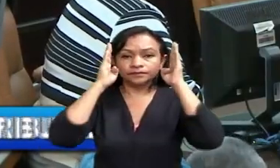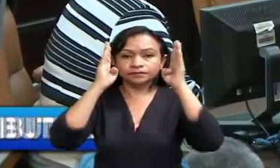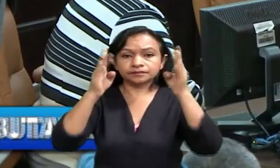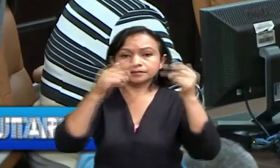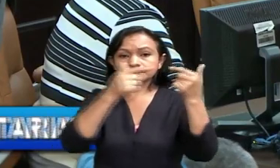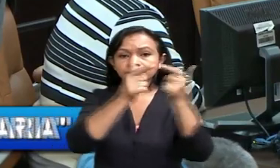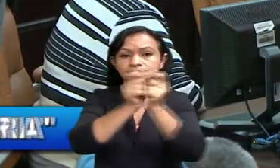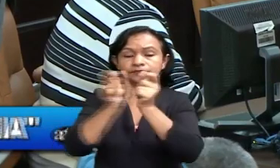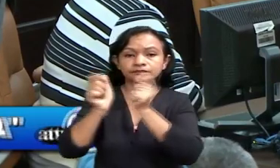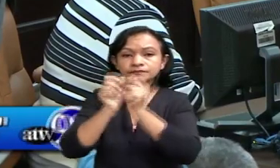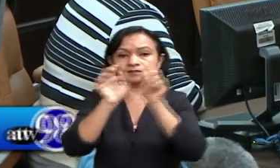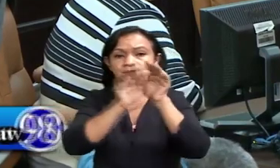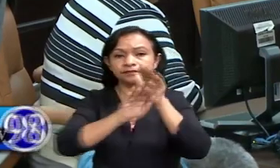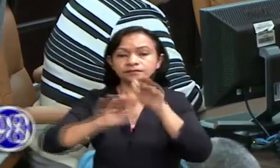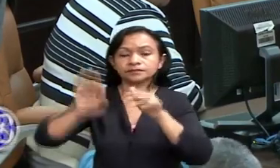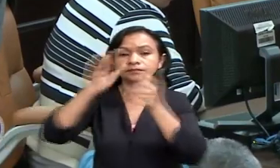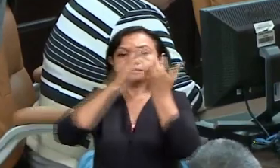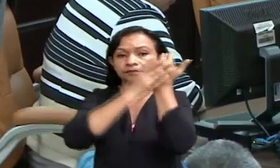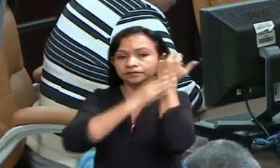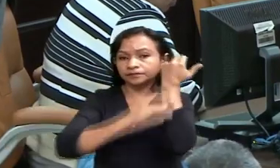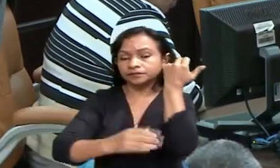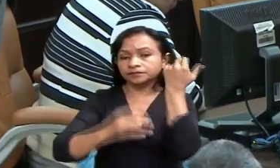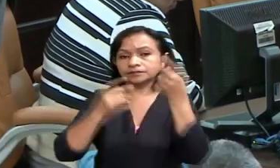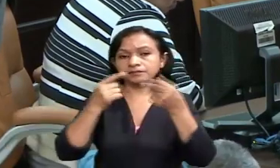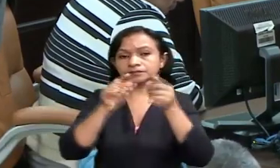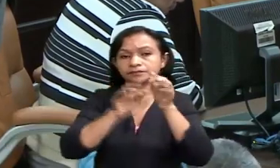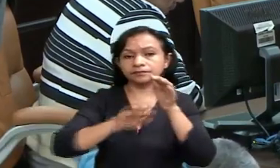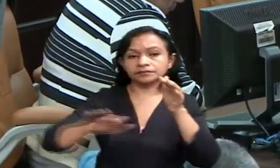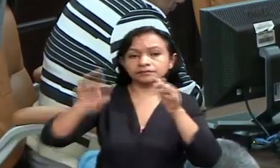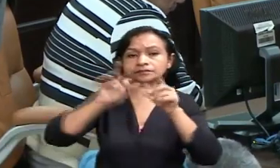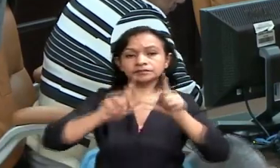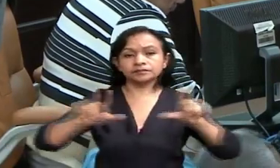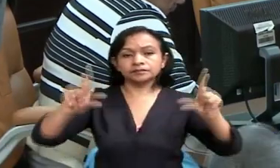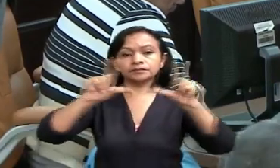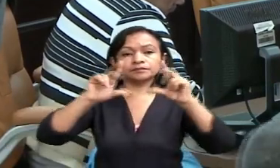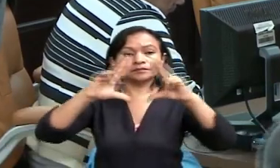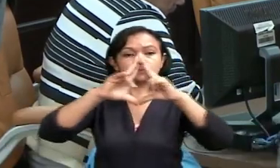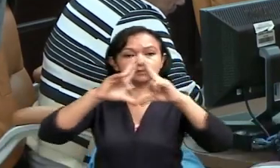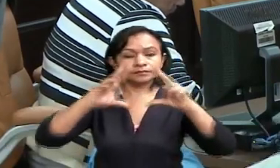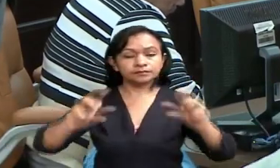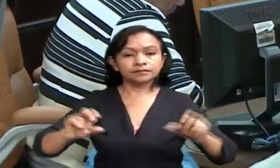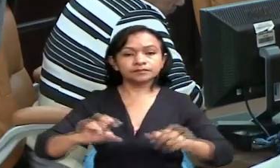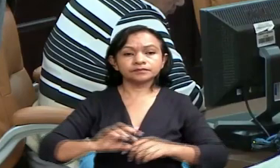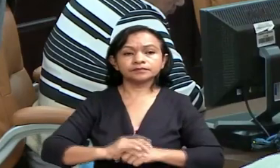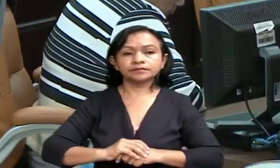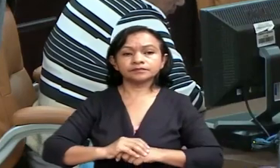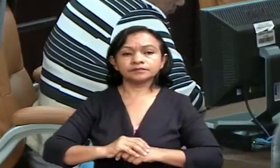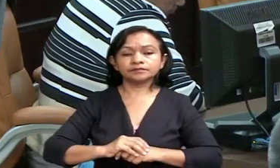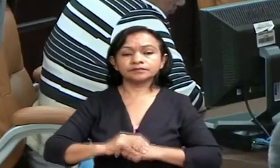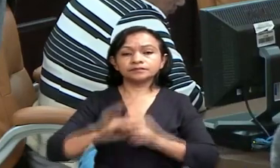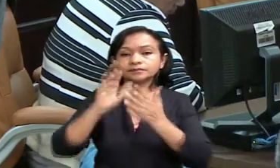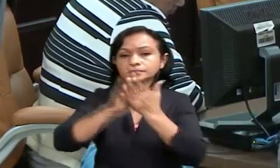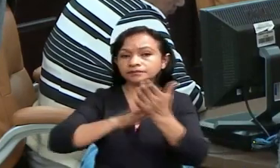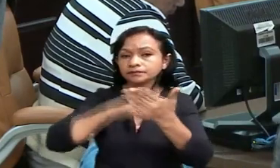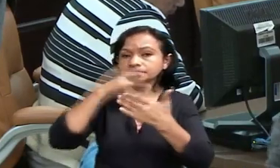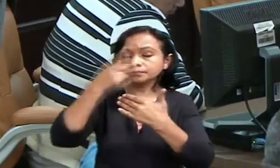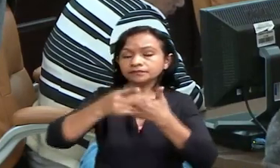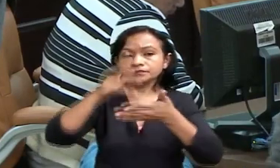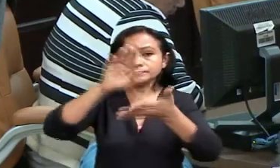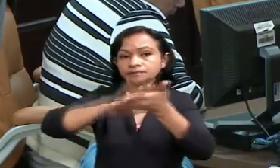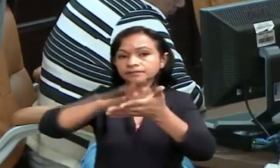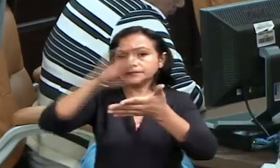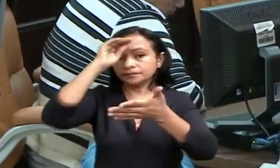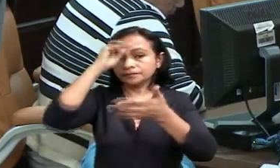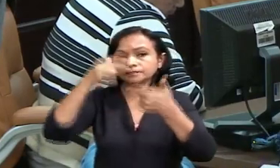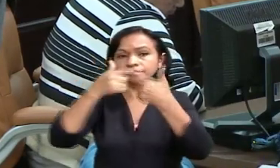sectores más empobrecidos y las zonas rurales de nuestro país. Programas de empoderamiento a